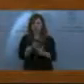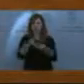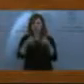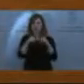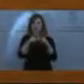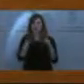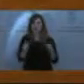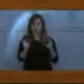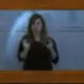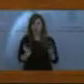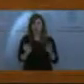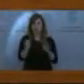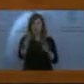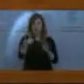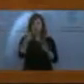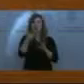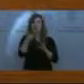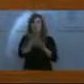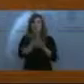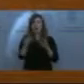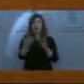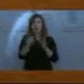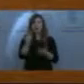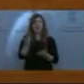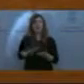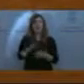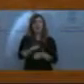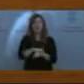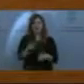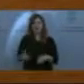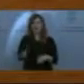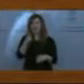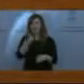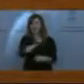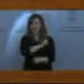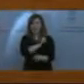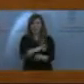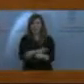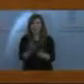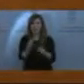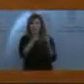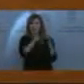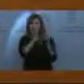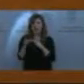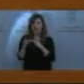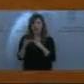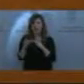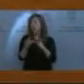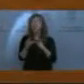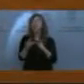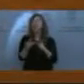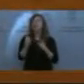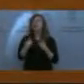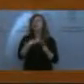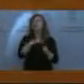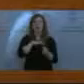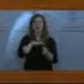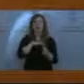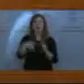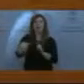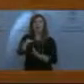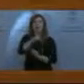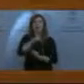Asturias. Y habla que es fundamental un planteamiento intersectorial. Dice que el deporte debe liderar ámbitos del medio ambiente, de la educación,